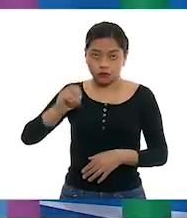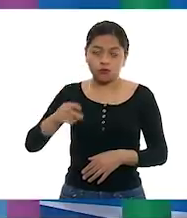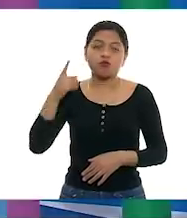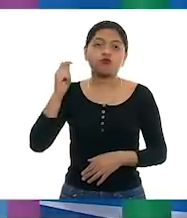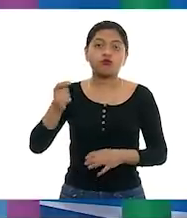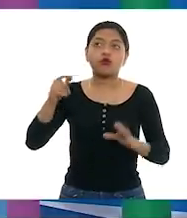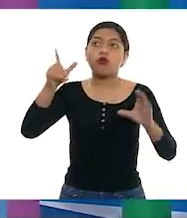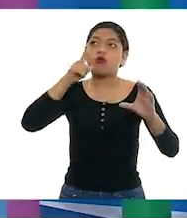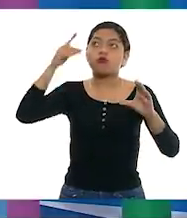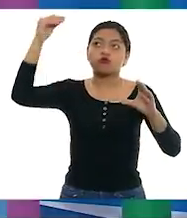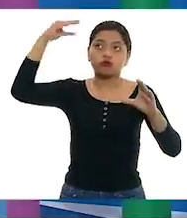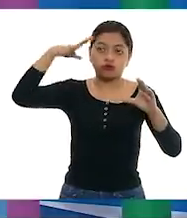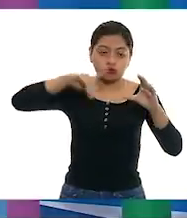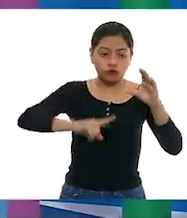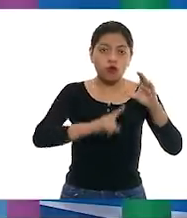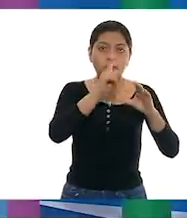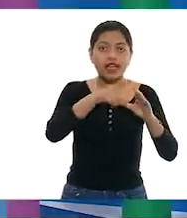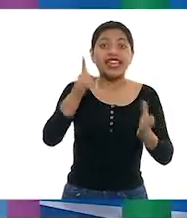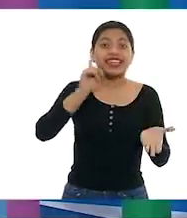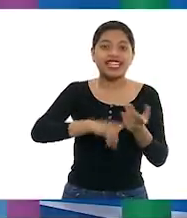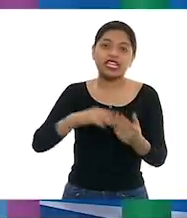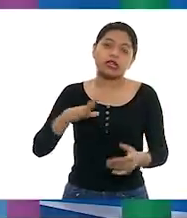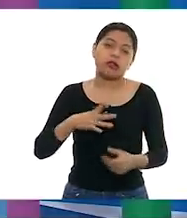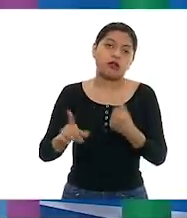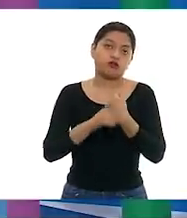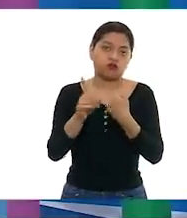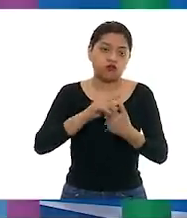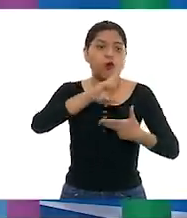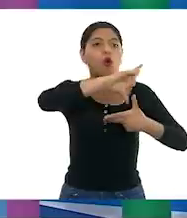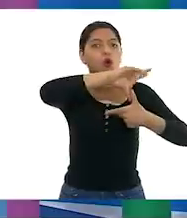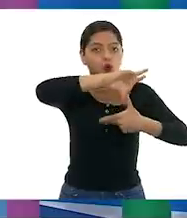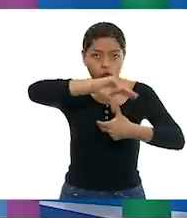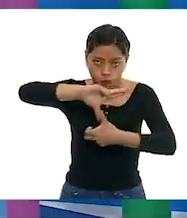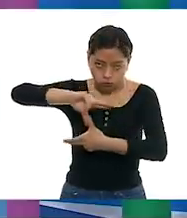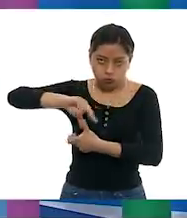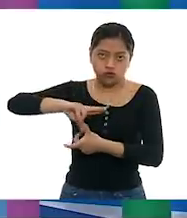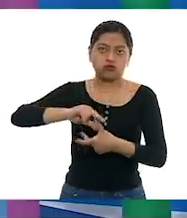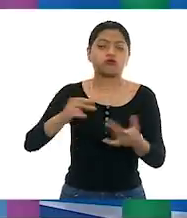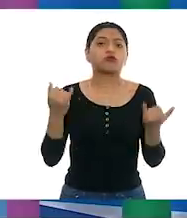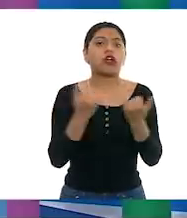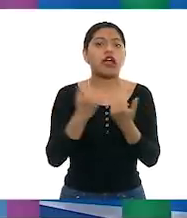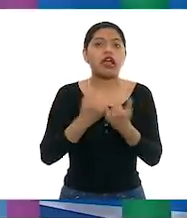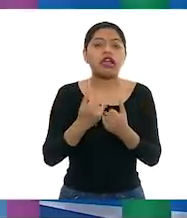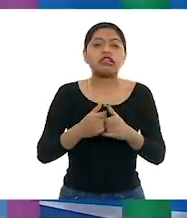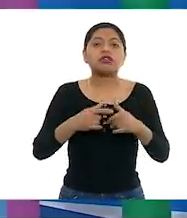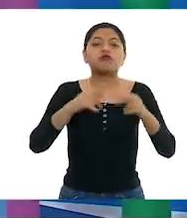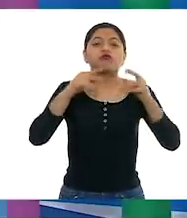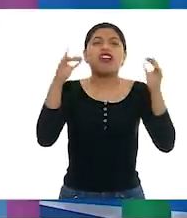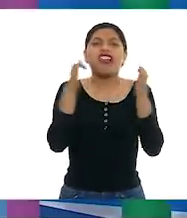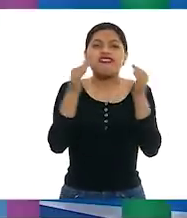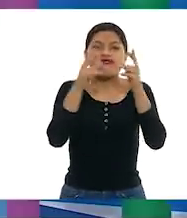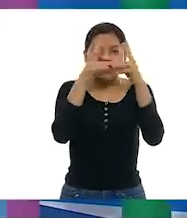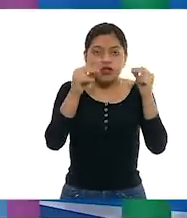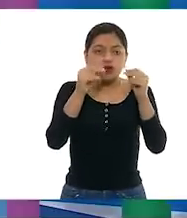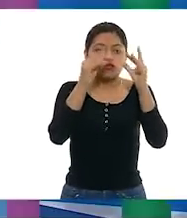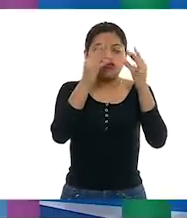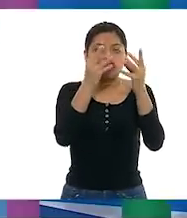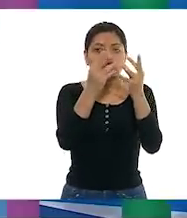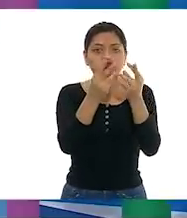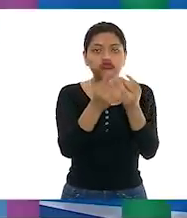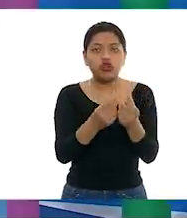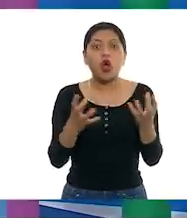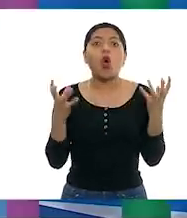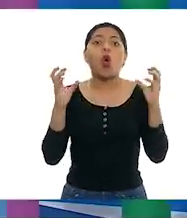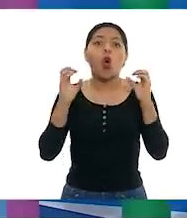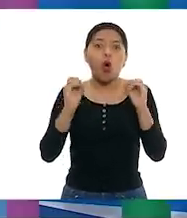sequías intensas, huracanes, más fuertes, no sé, como también el deshielo en los polos o incendios más